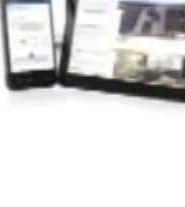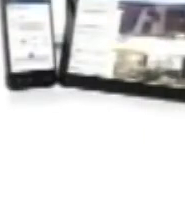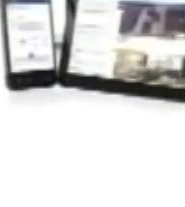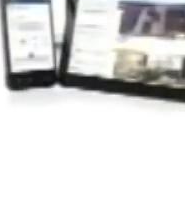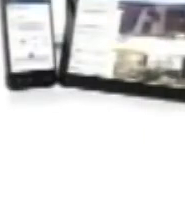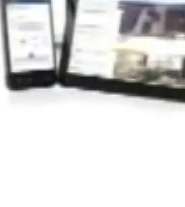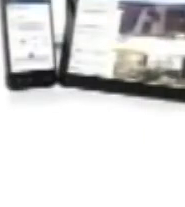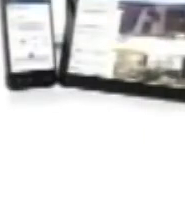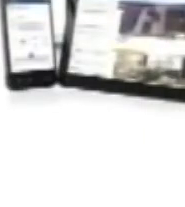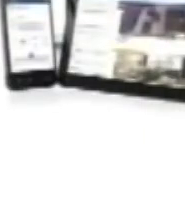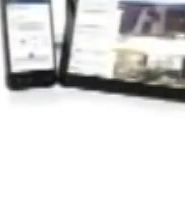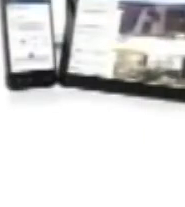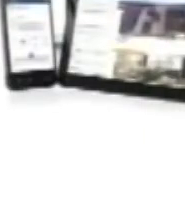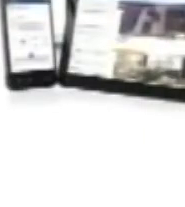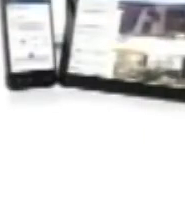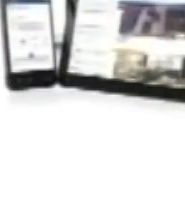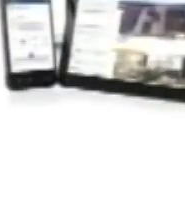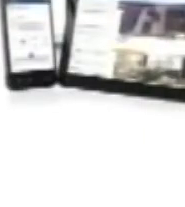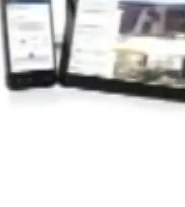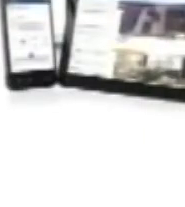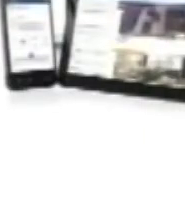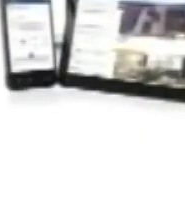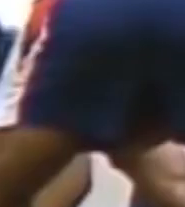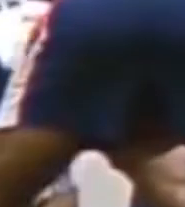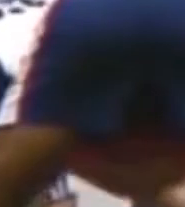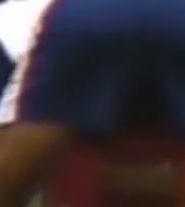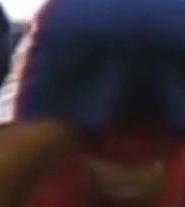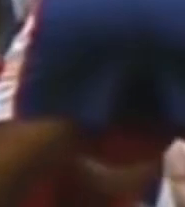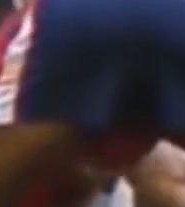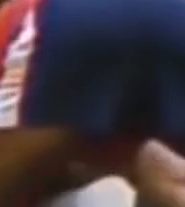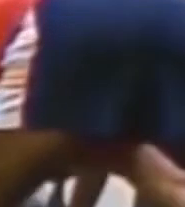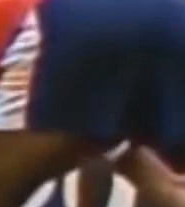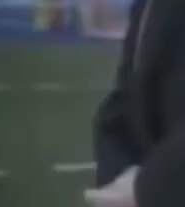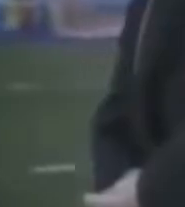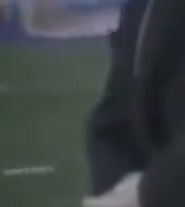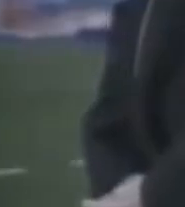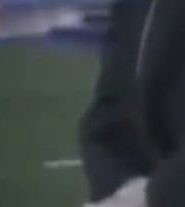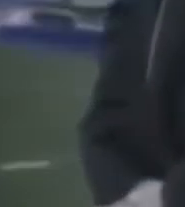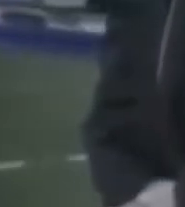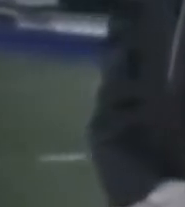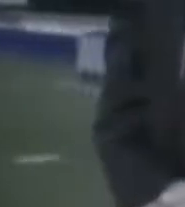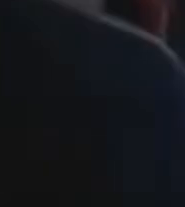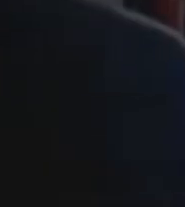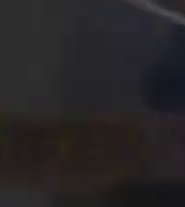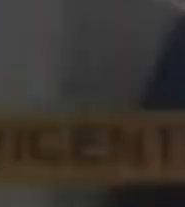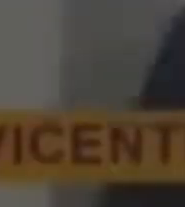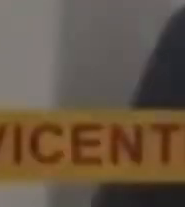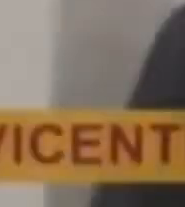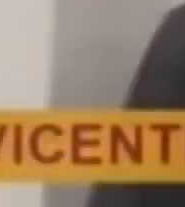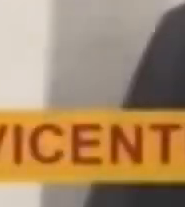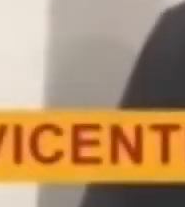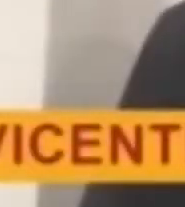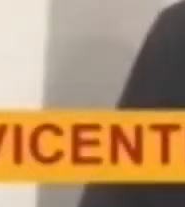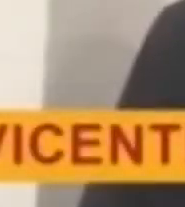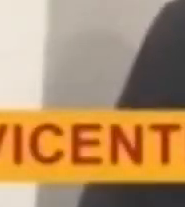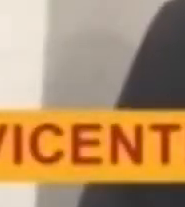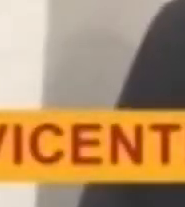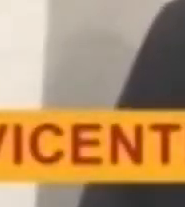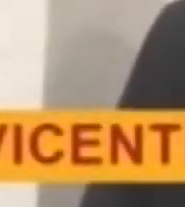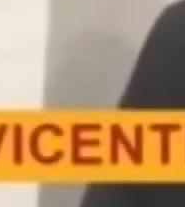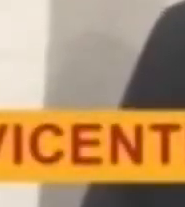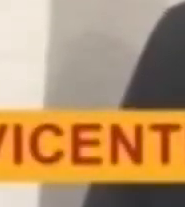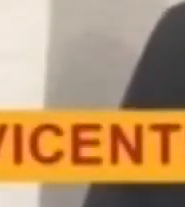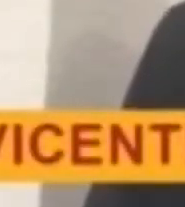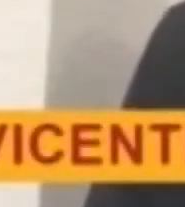fincaraiz.com.co. Buscas y encuentras. Publicas tu inmueble y te llaman. Hablemos de fútbol con Don Vicente del Bosque. Los espero el